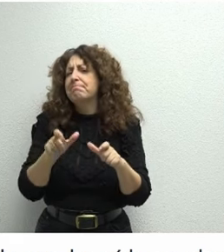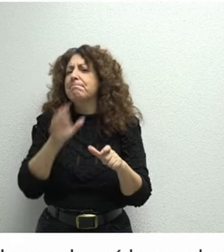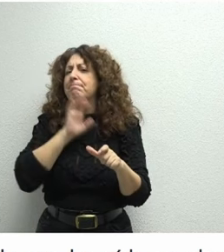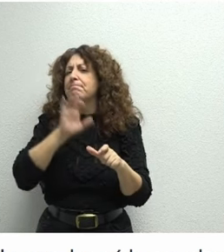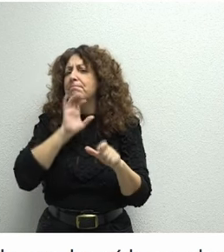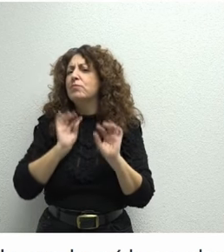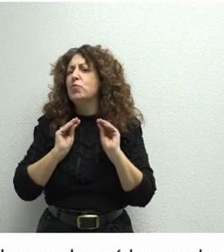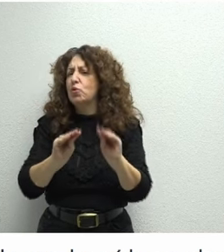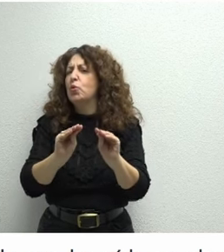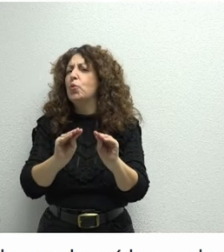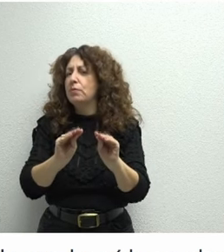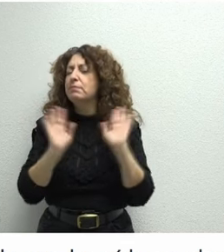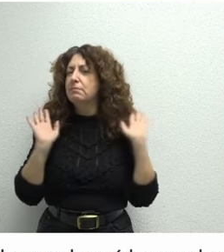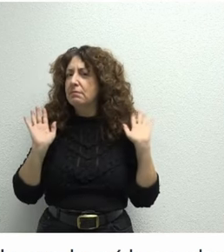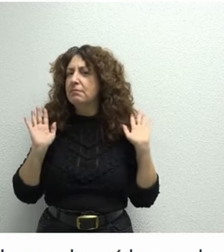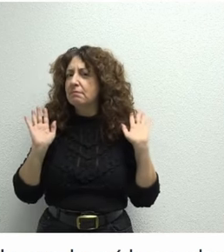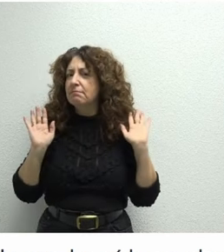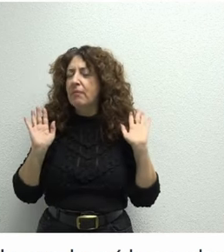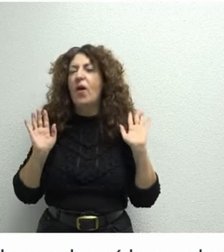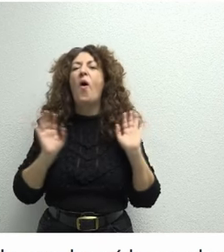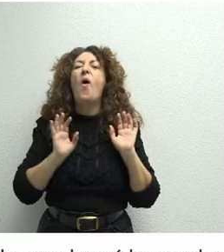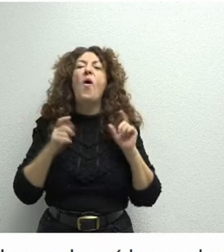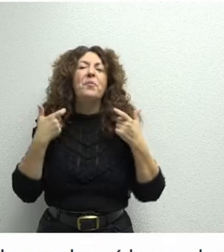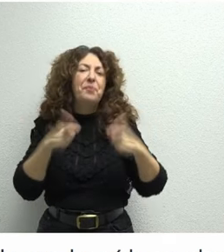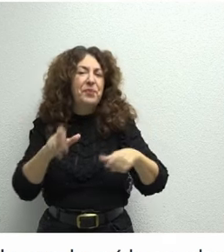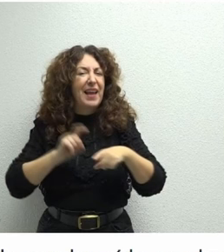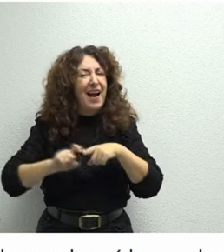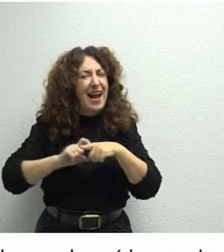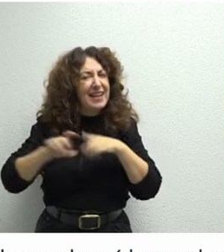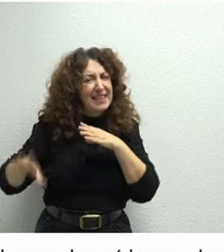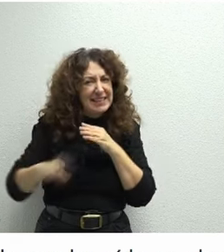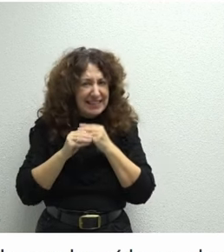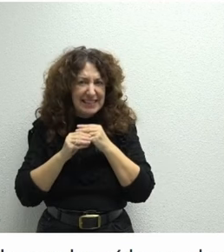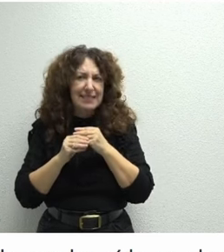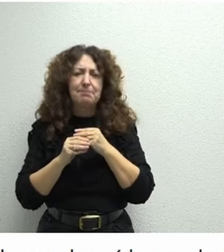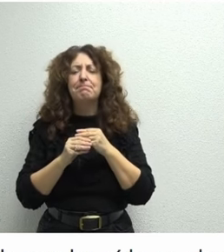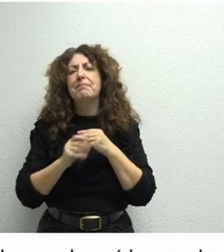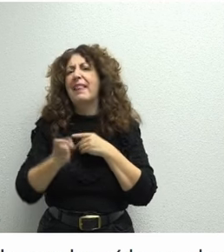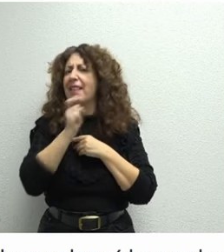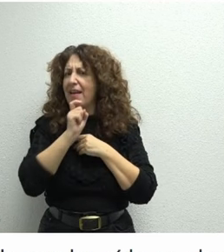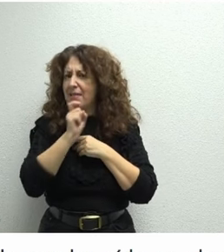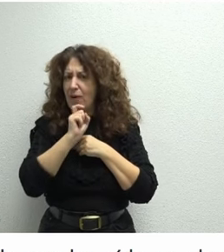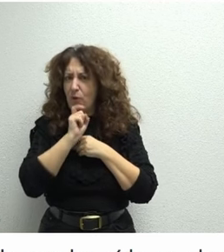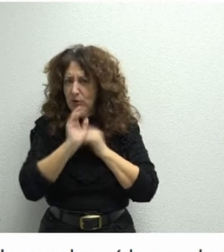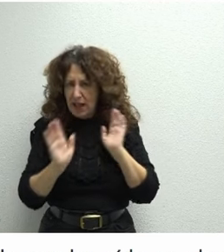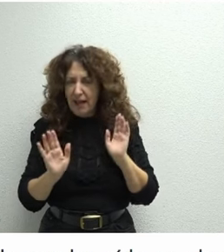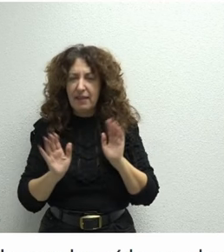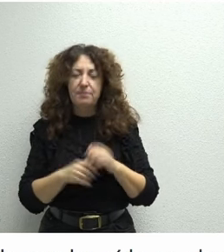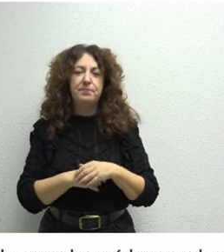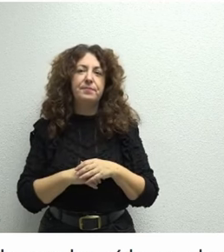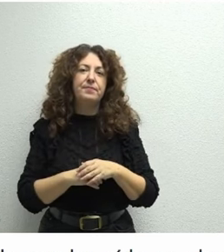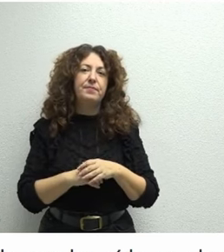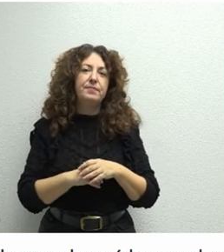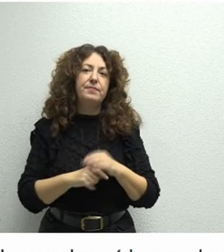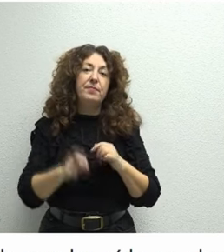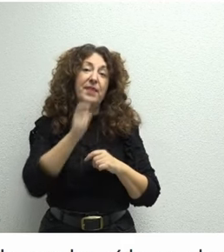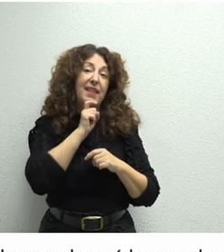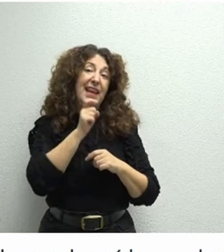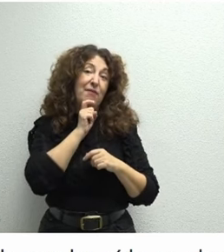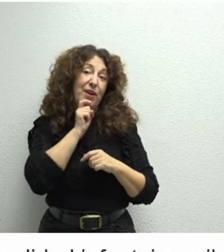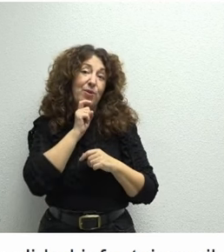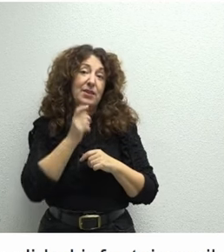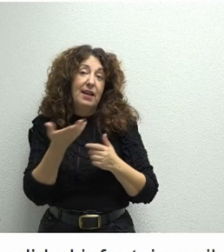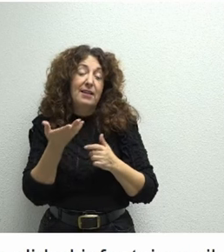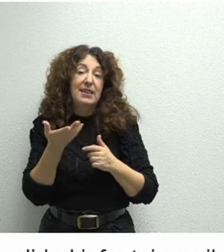peculiaridades añadidas no de dificultad y bueno las dificultades que supone la atención a